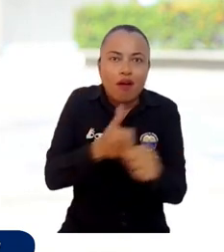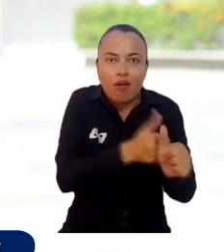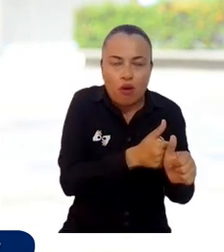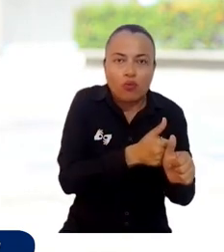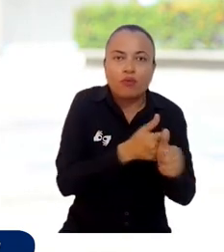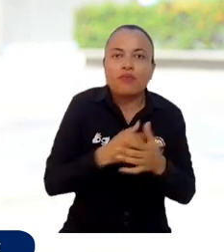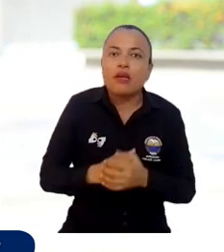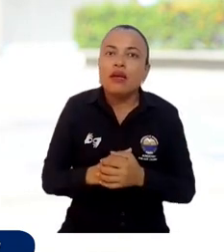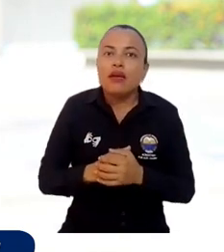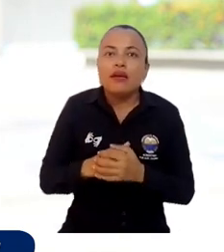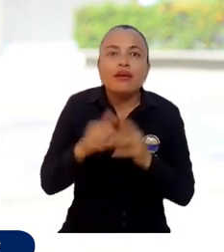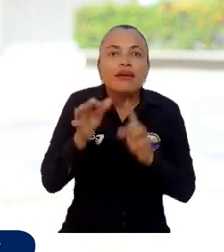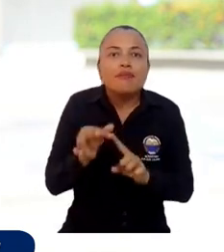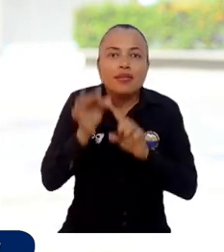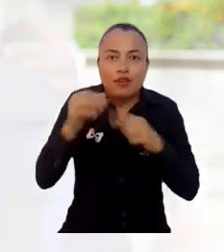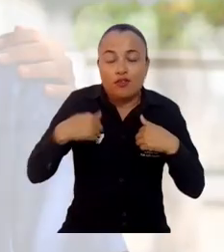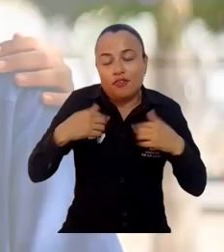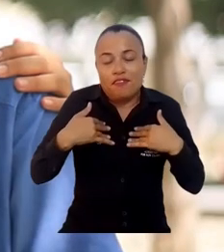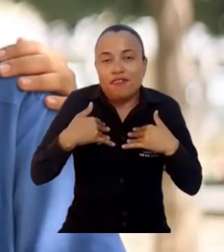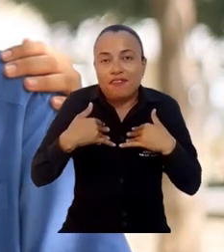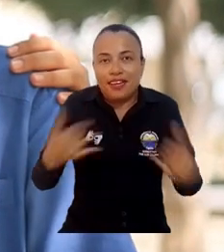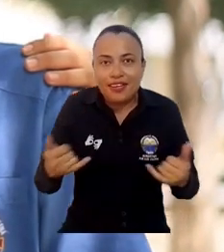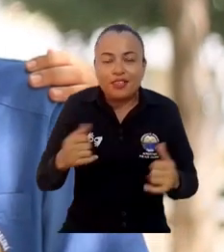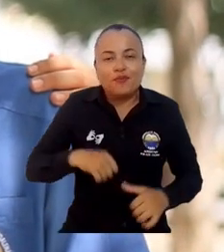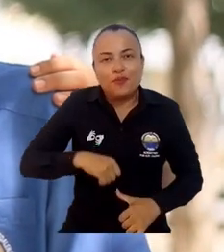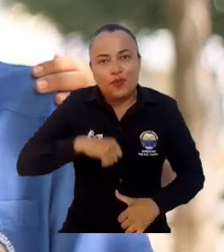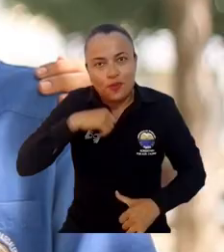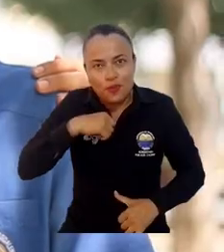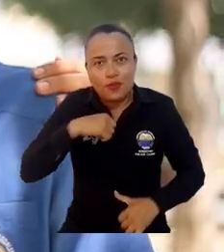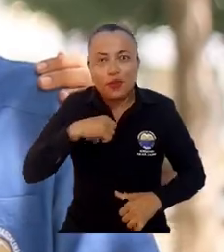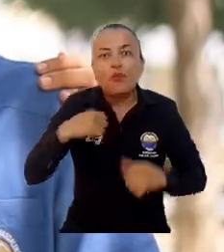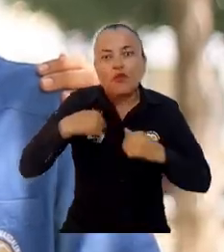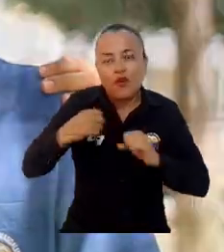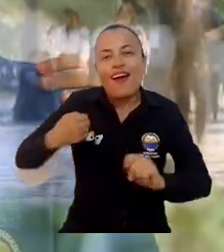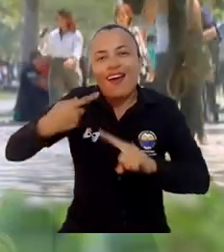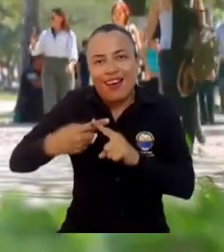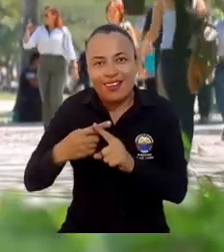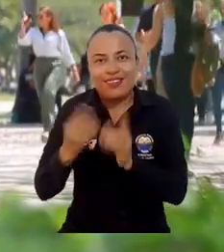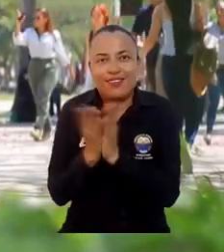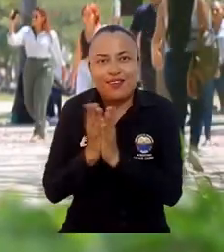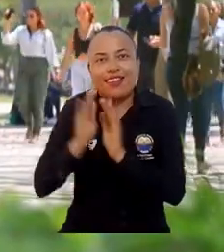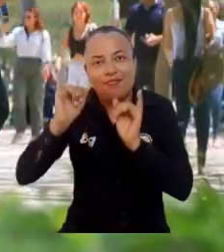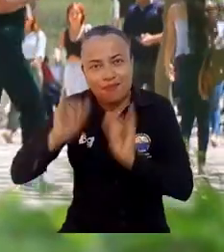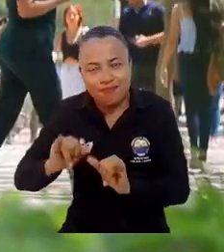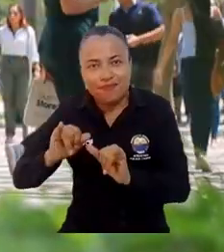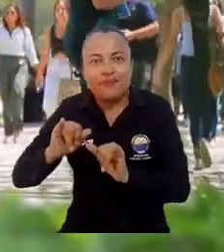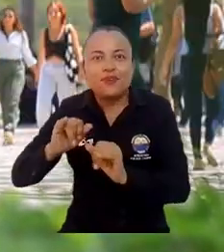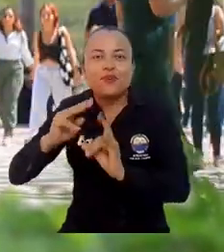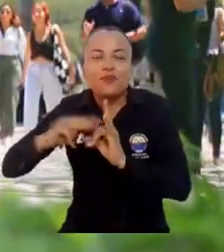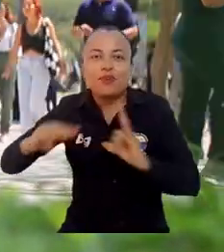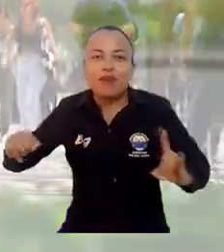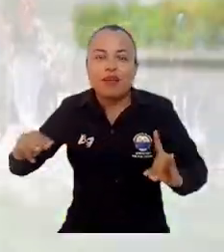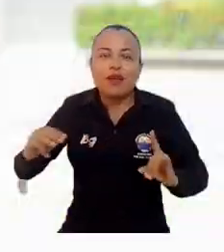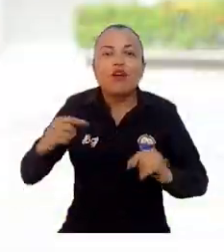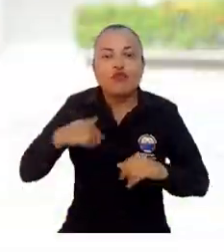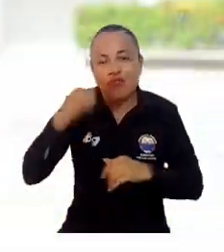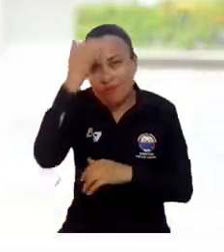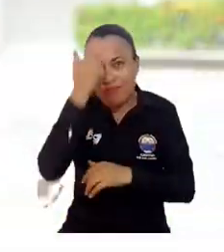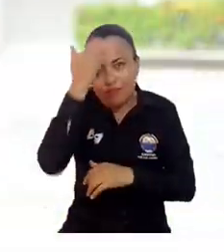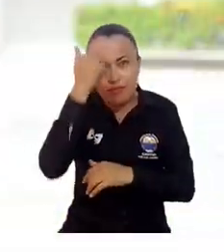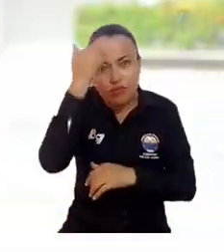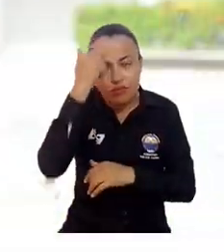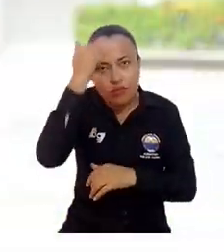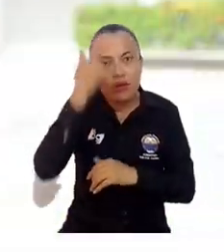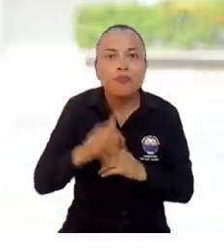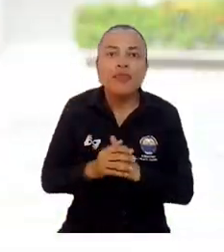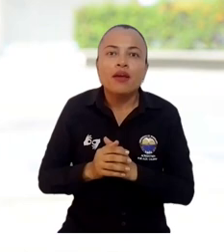que tiene cada niño aquí. En particular me siento feliz, orgullosa, porque yo soy egresada aquí de la Universidad del Magdalena.